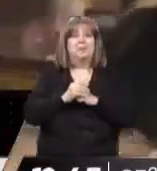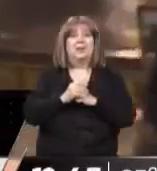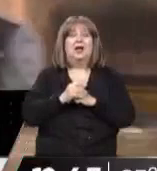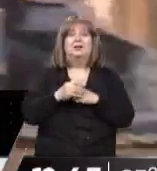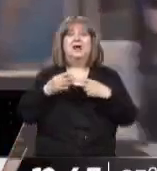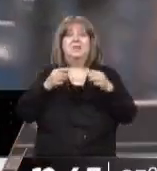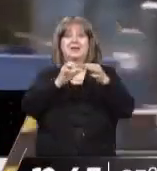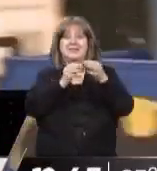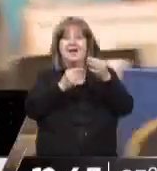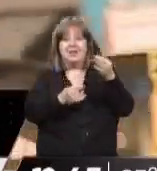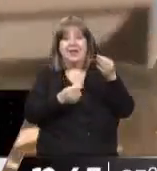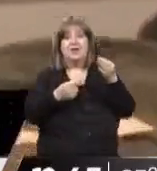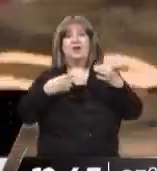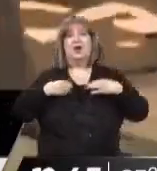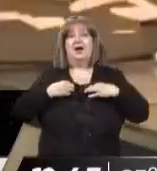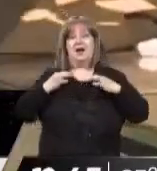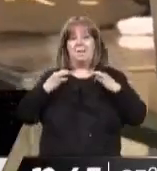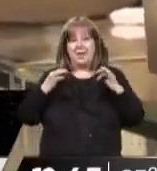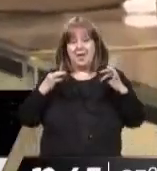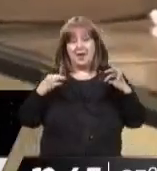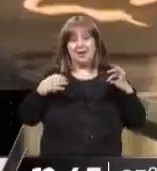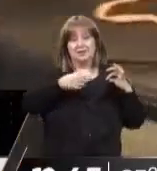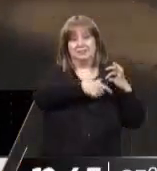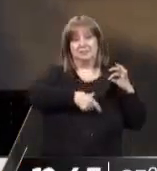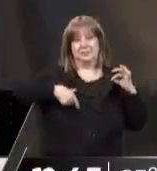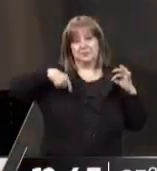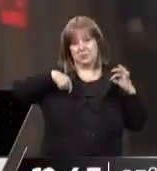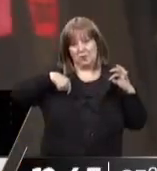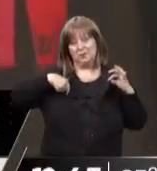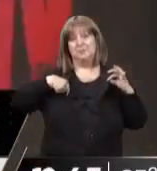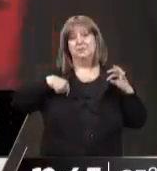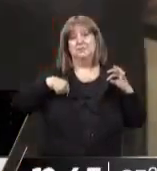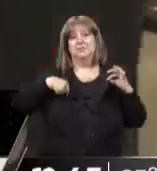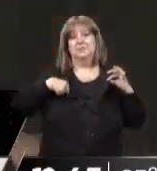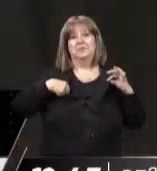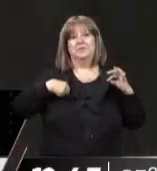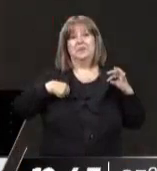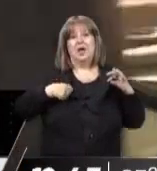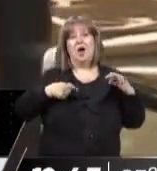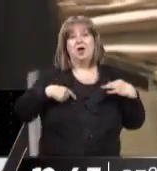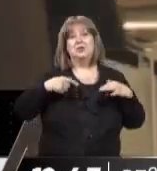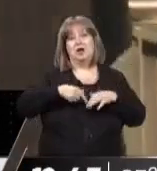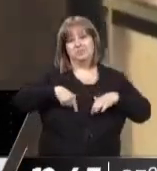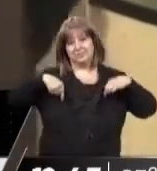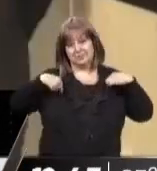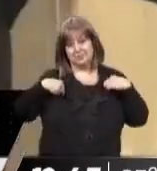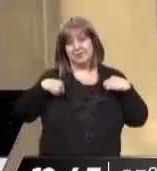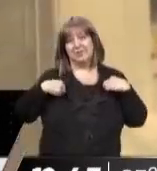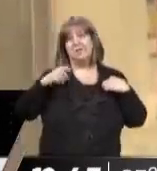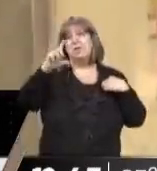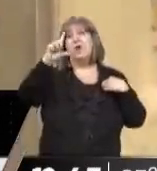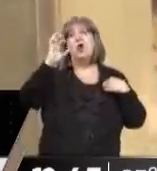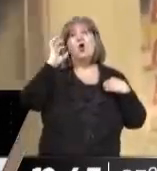remeras también, por ejemplo. Dame las remeras. Ya tenemos remeras así, de la última película de Robert Pattinson. Uh-huh. La típica con el logo de toda la vida, como la película